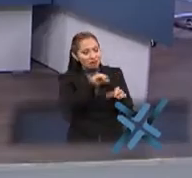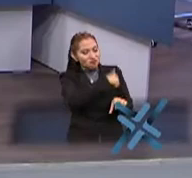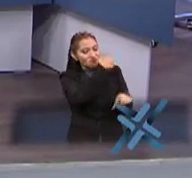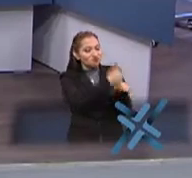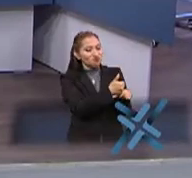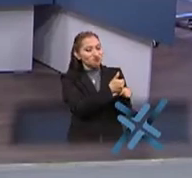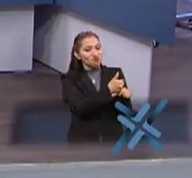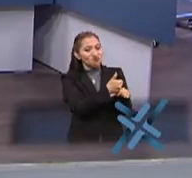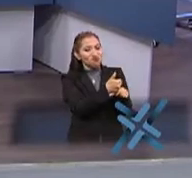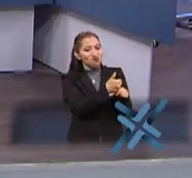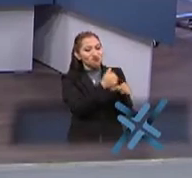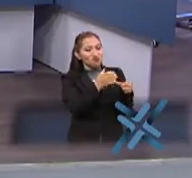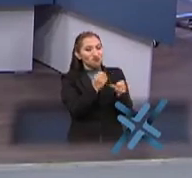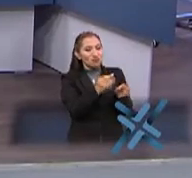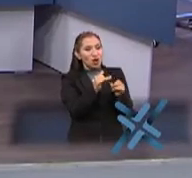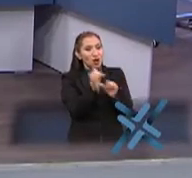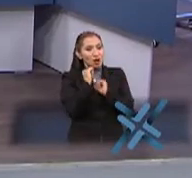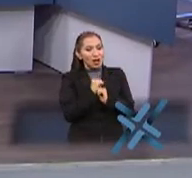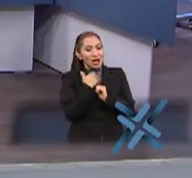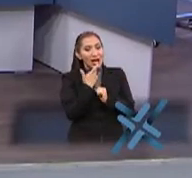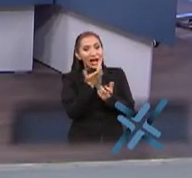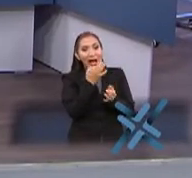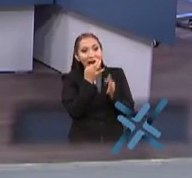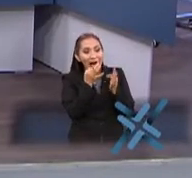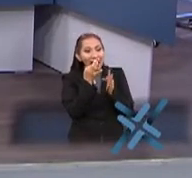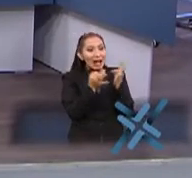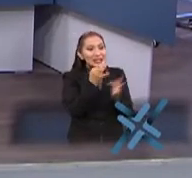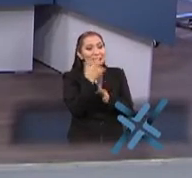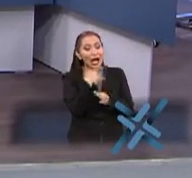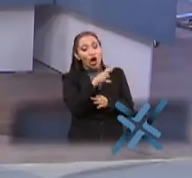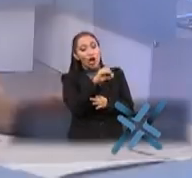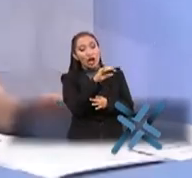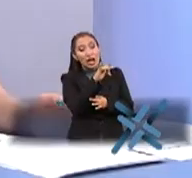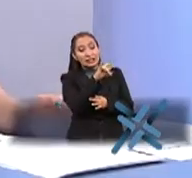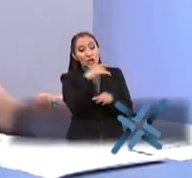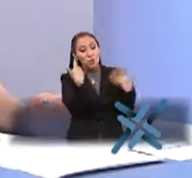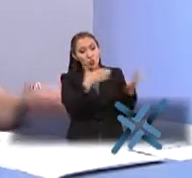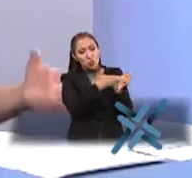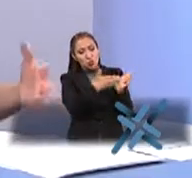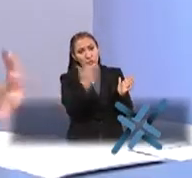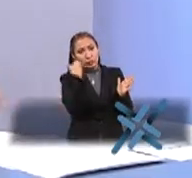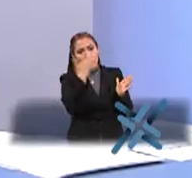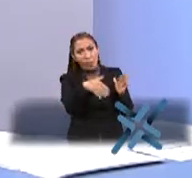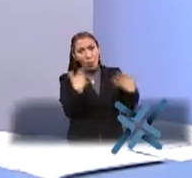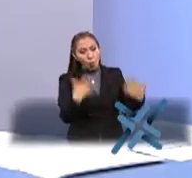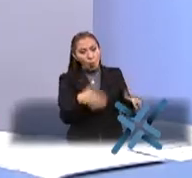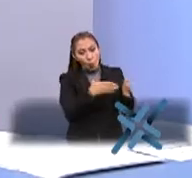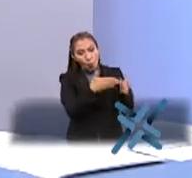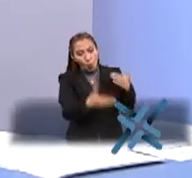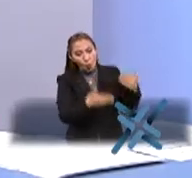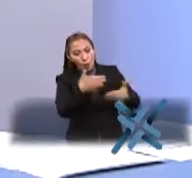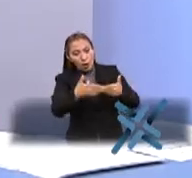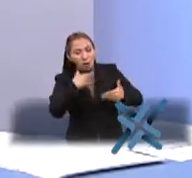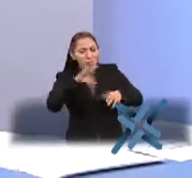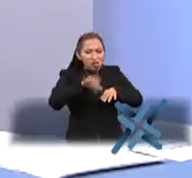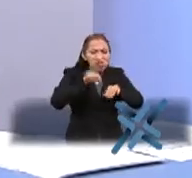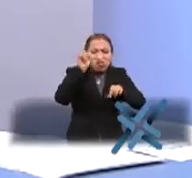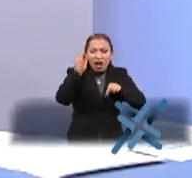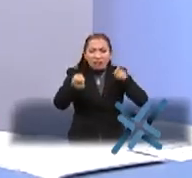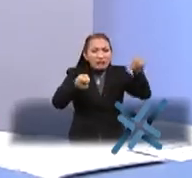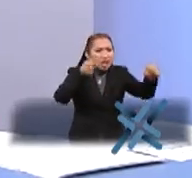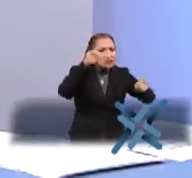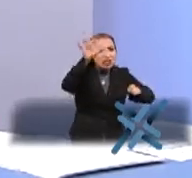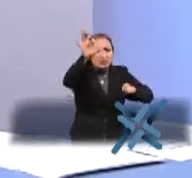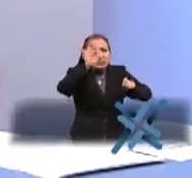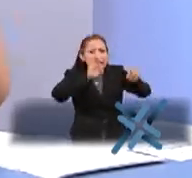CONACYT, como el que nosotros estamos emprendiendo en el sector educativo. Ustedes ya llevan un camino recorrido de desenmarañar todo